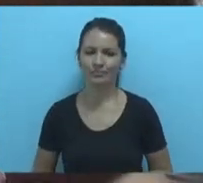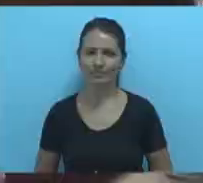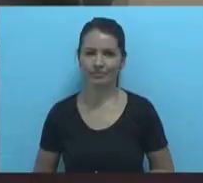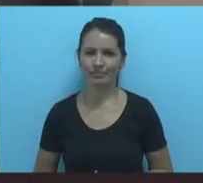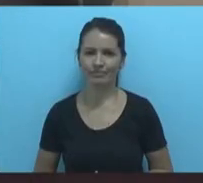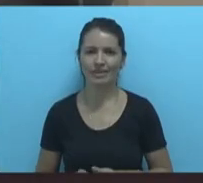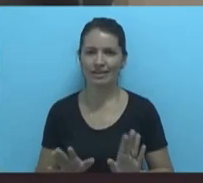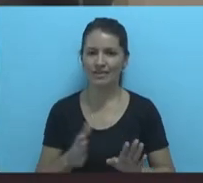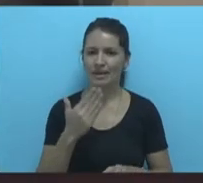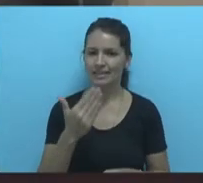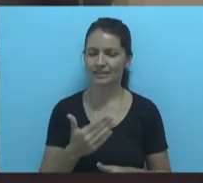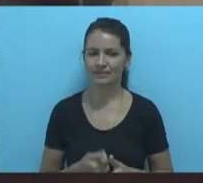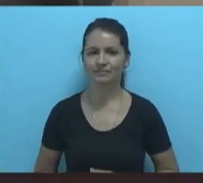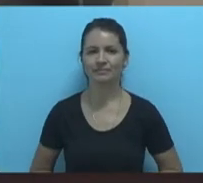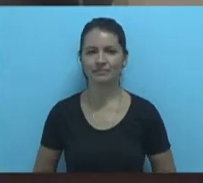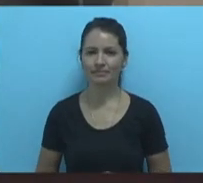el diputado Alejandro Boscarol.